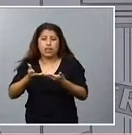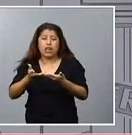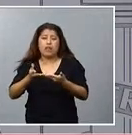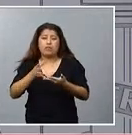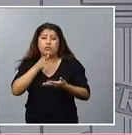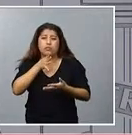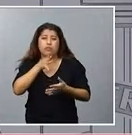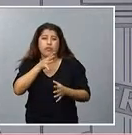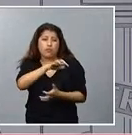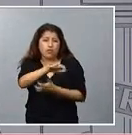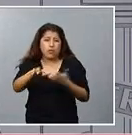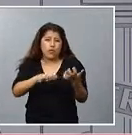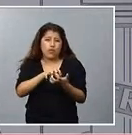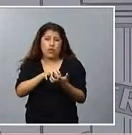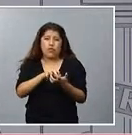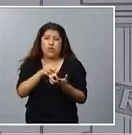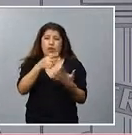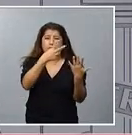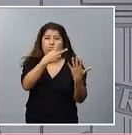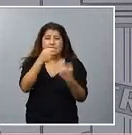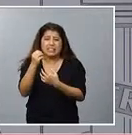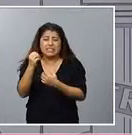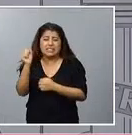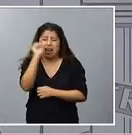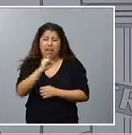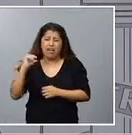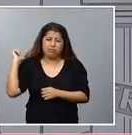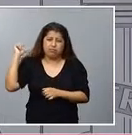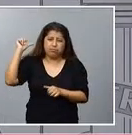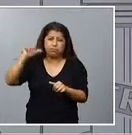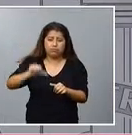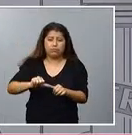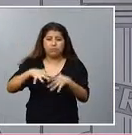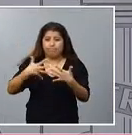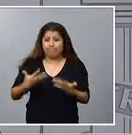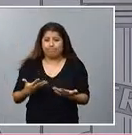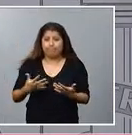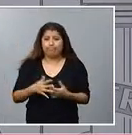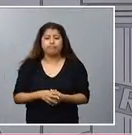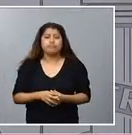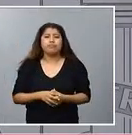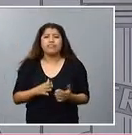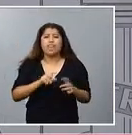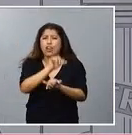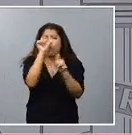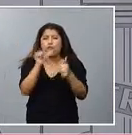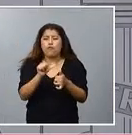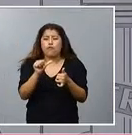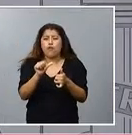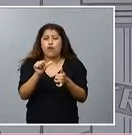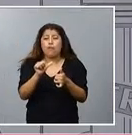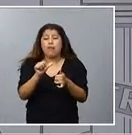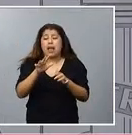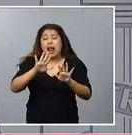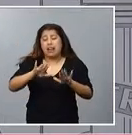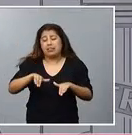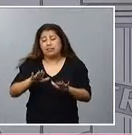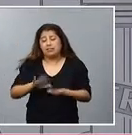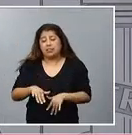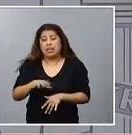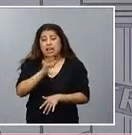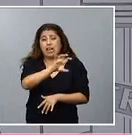lleva enquistado más de 70 años. Y esa vía es la solución de los 2 estados,